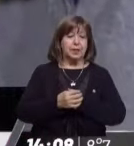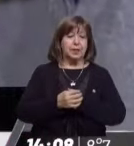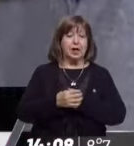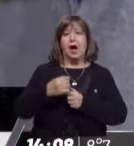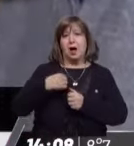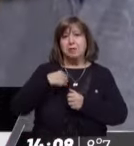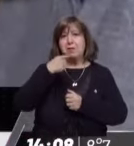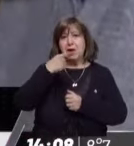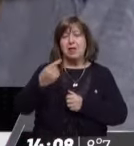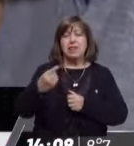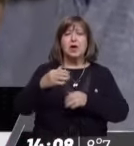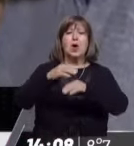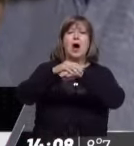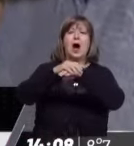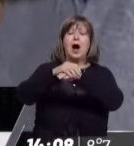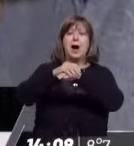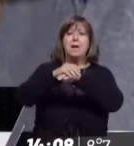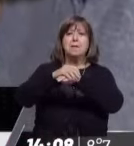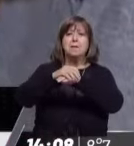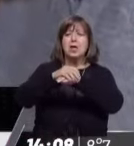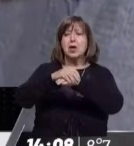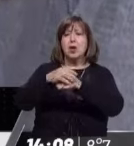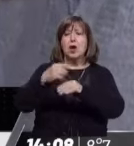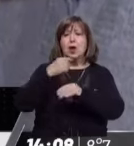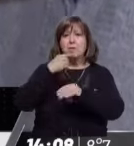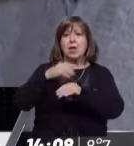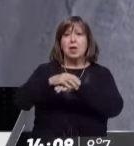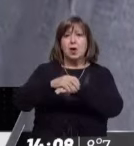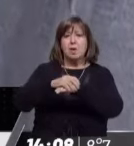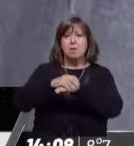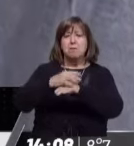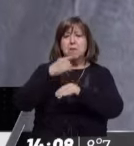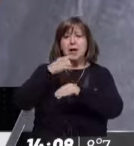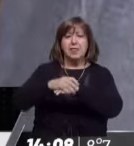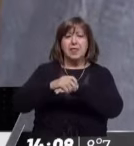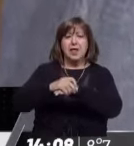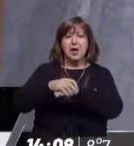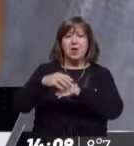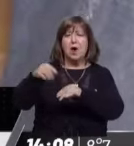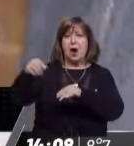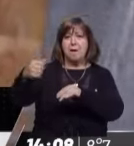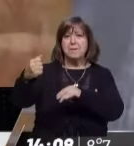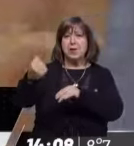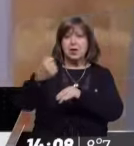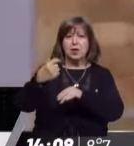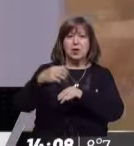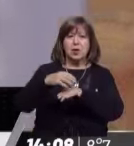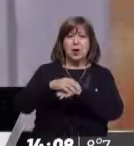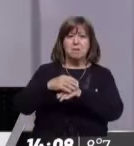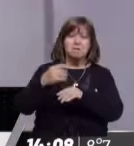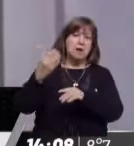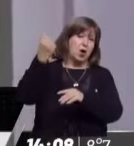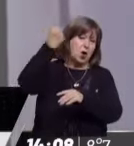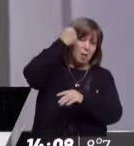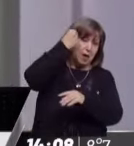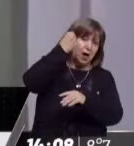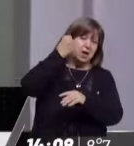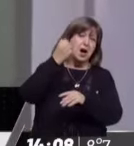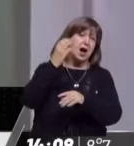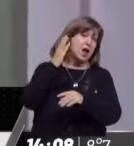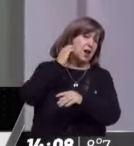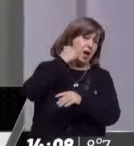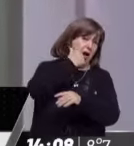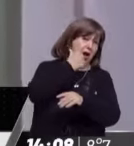bueno, lo llevé hasta donde a los golpes. Me golpearon las costillas, me golpearon la cabeza, me golpearon la